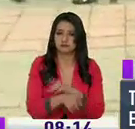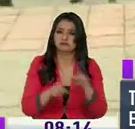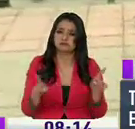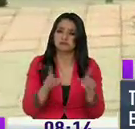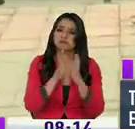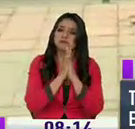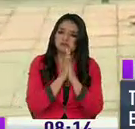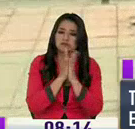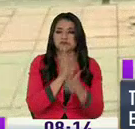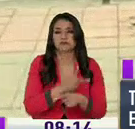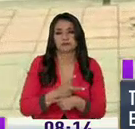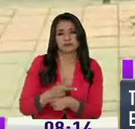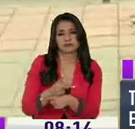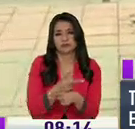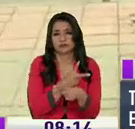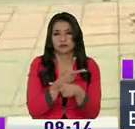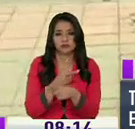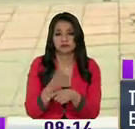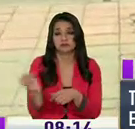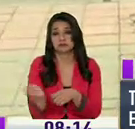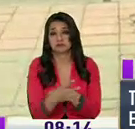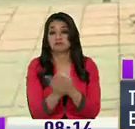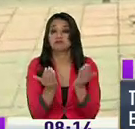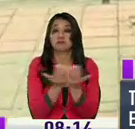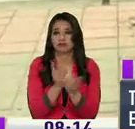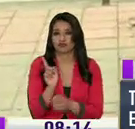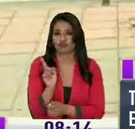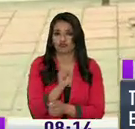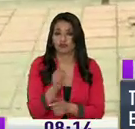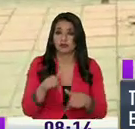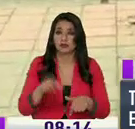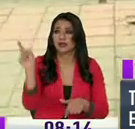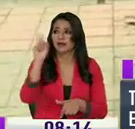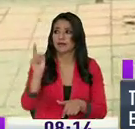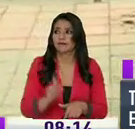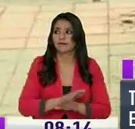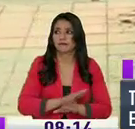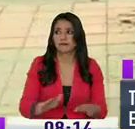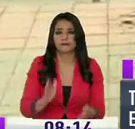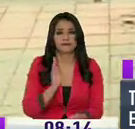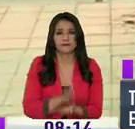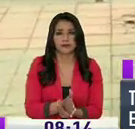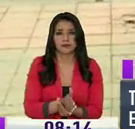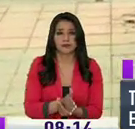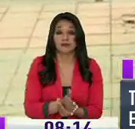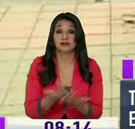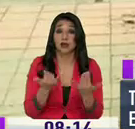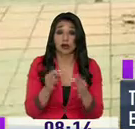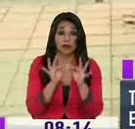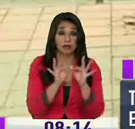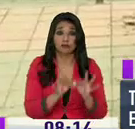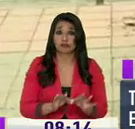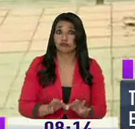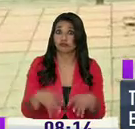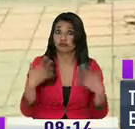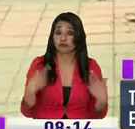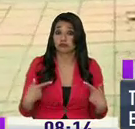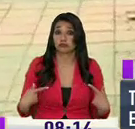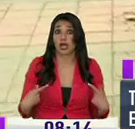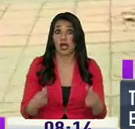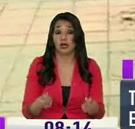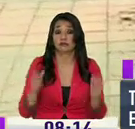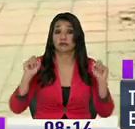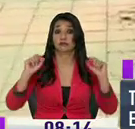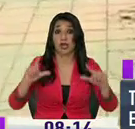los espacios, en especial no arrojen basura y no realicen grafitis, puesto que esta recolección extra genera también gastos para la